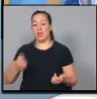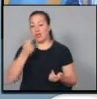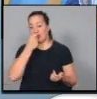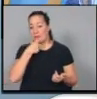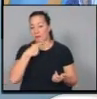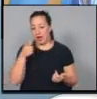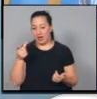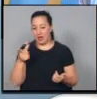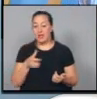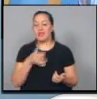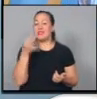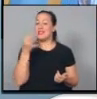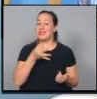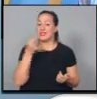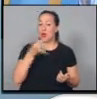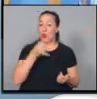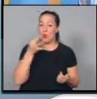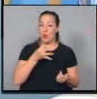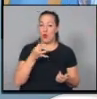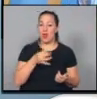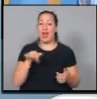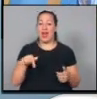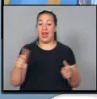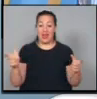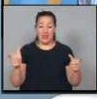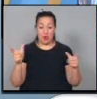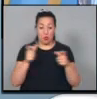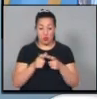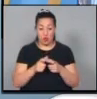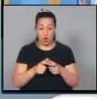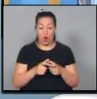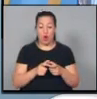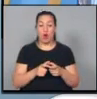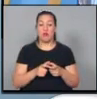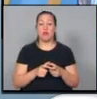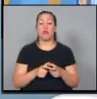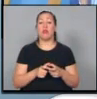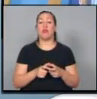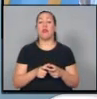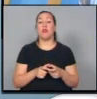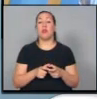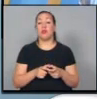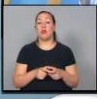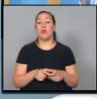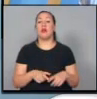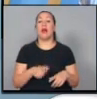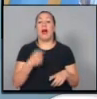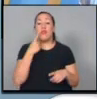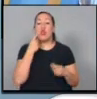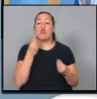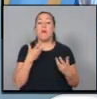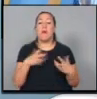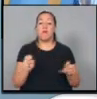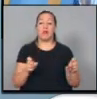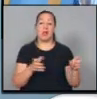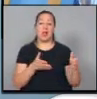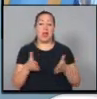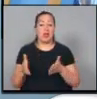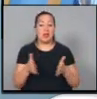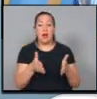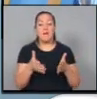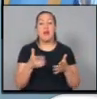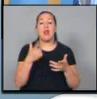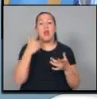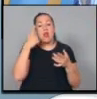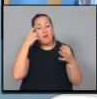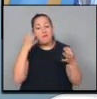Macri. Seguramente esta reunión va a generar que se allanen los caminos, que lleguen a alguna